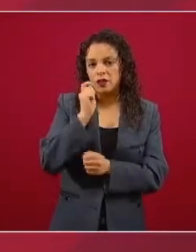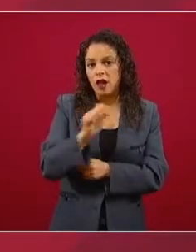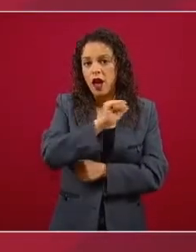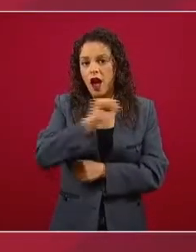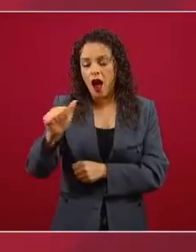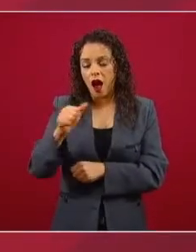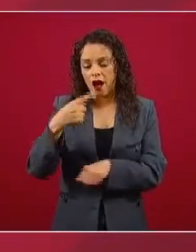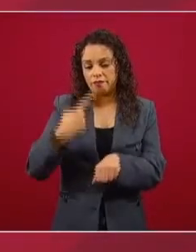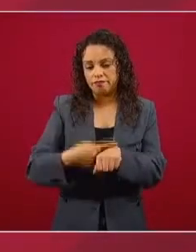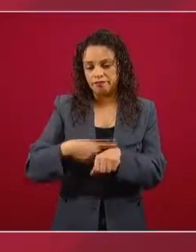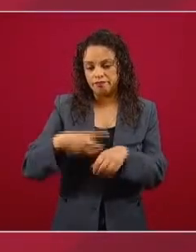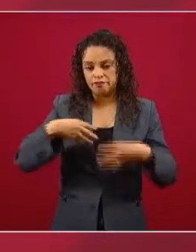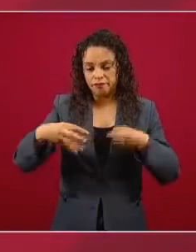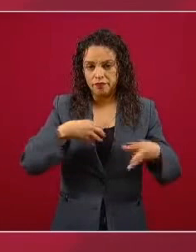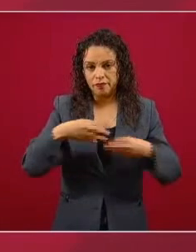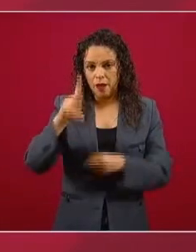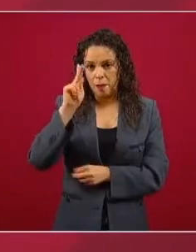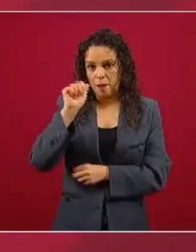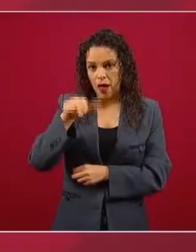ventiladores